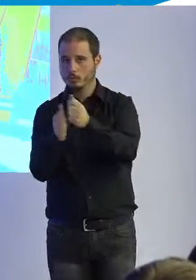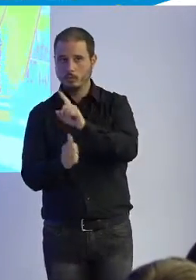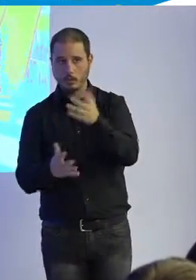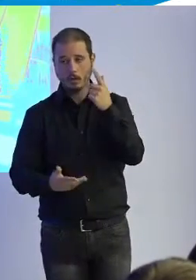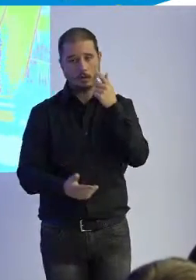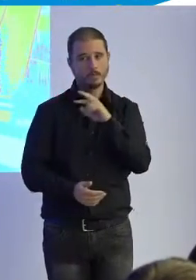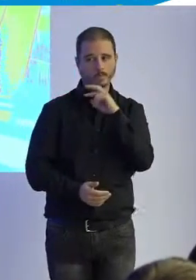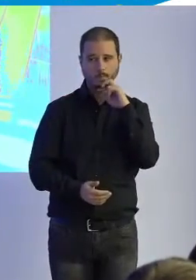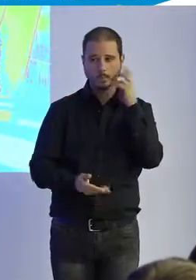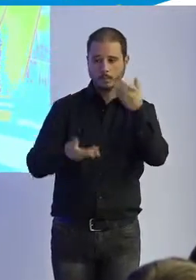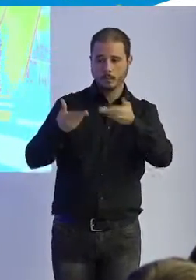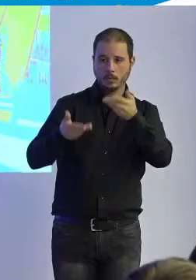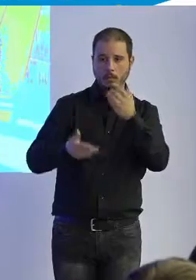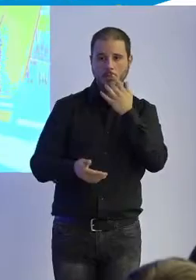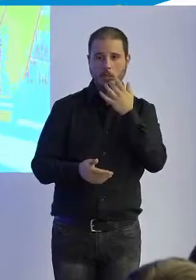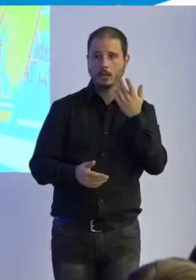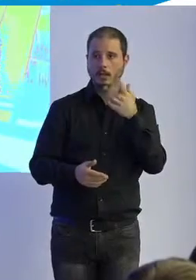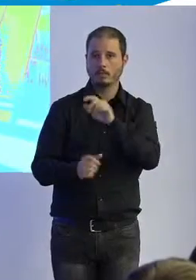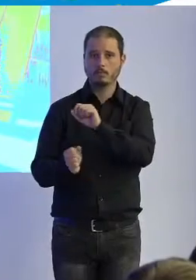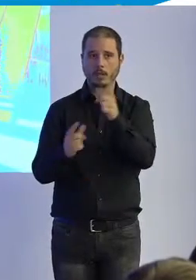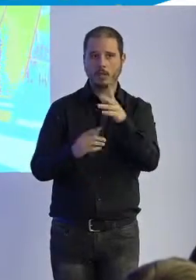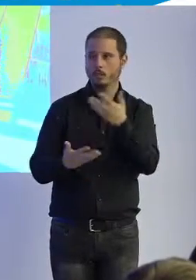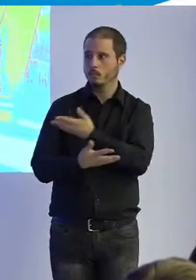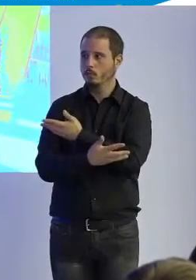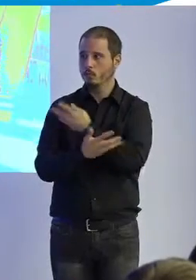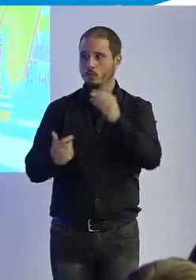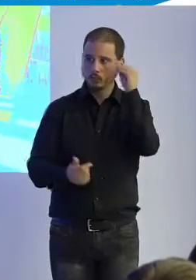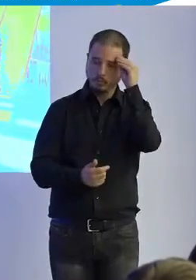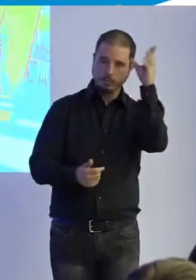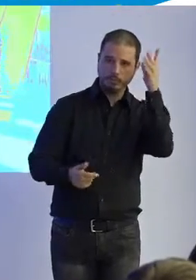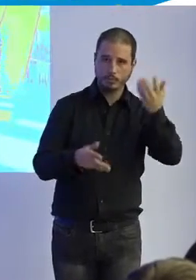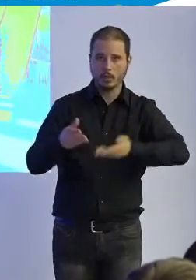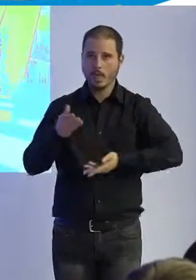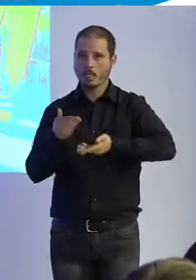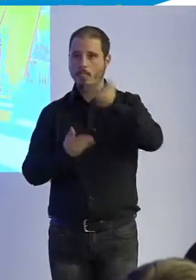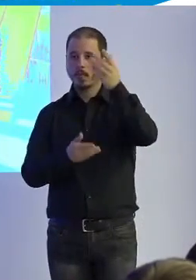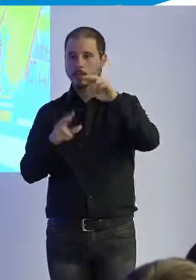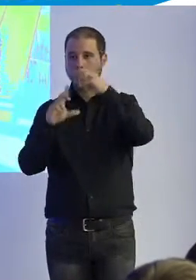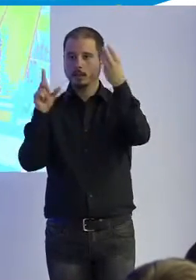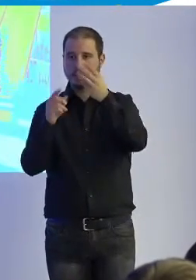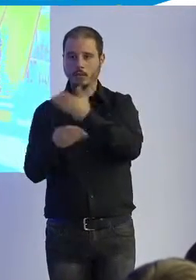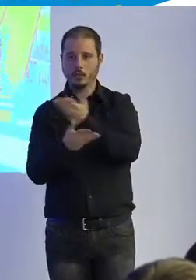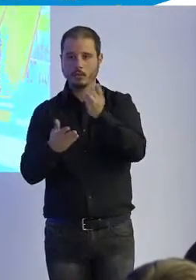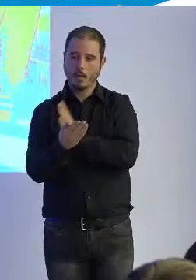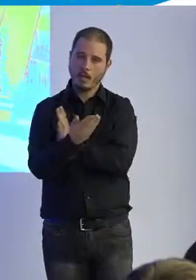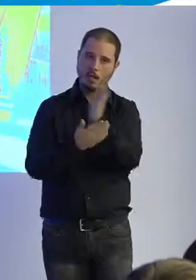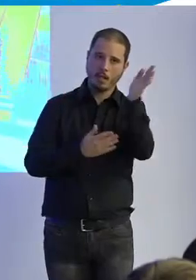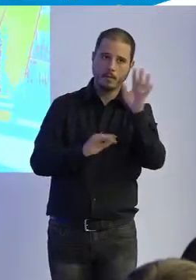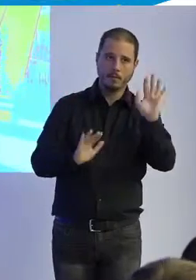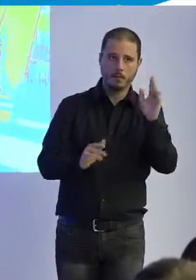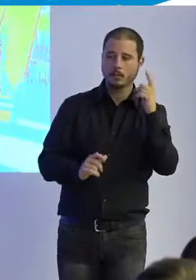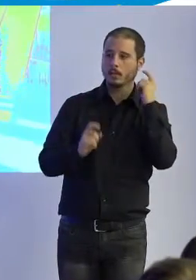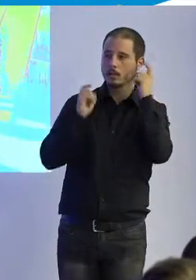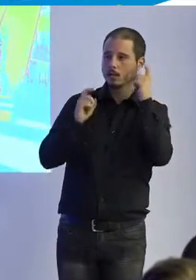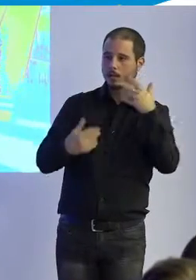la balanza. Ahora parece que todo tiene que ser en realidad virtual, todo tiene que estar en la nube, todo tiene que ir hacia ese sentido, pero ver cómo podemos seguir manteniendo